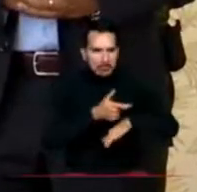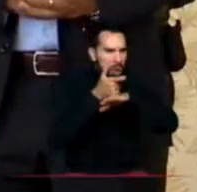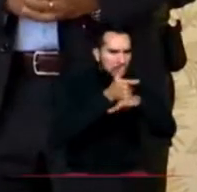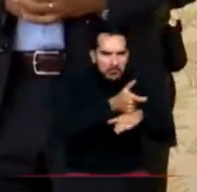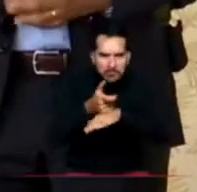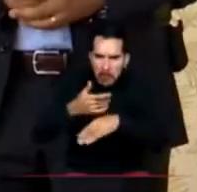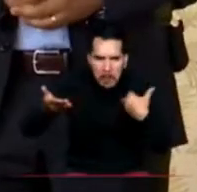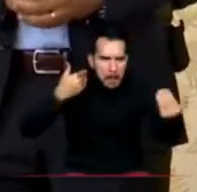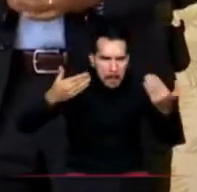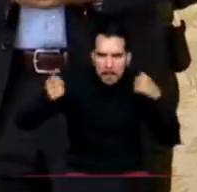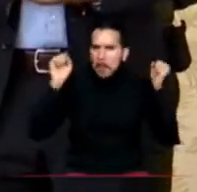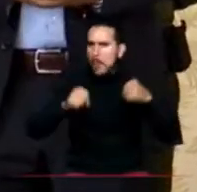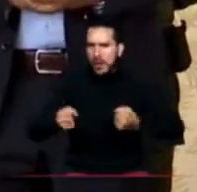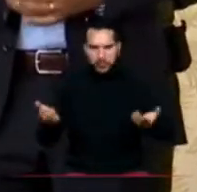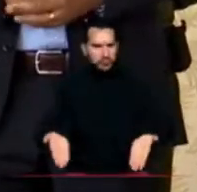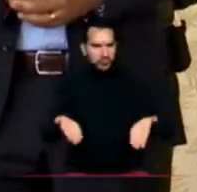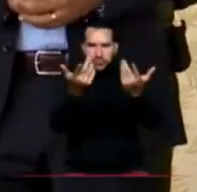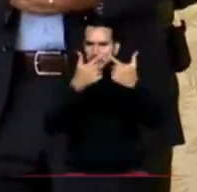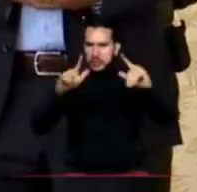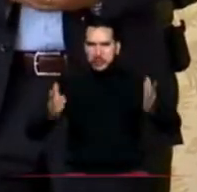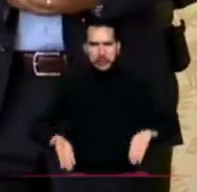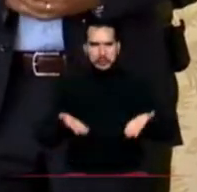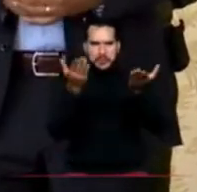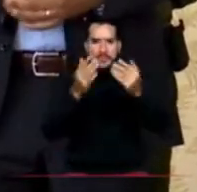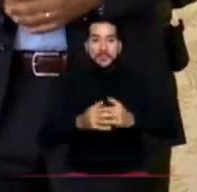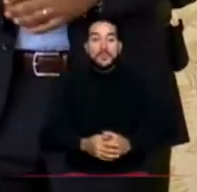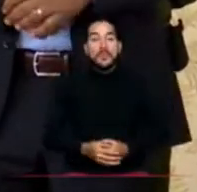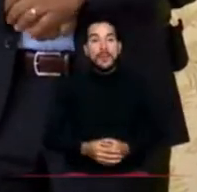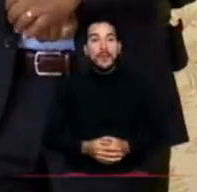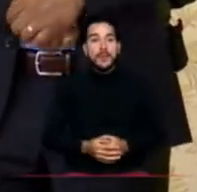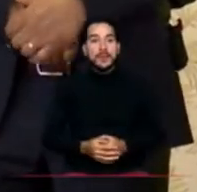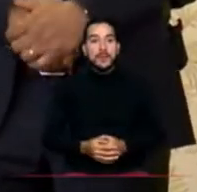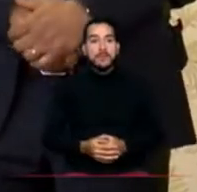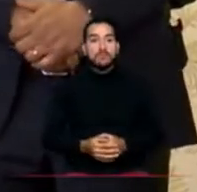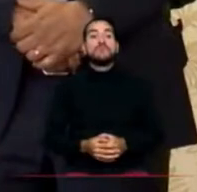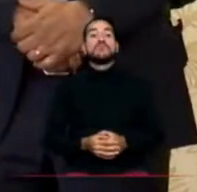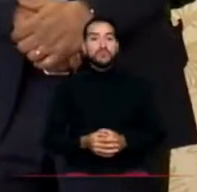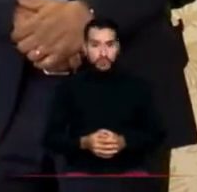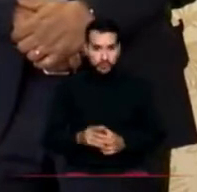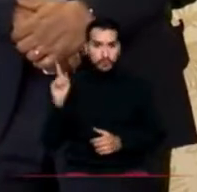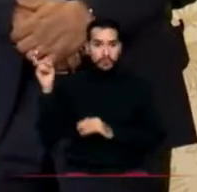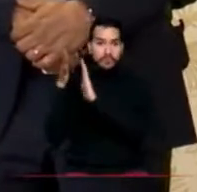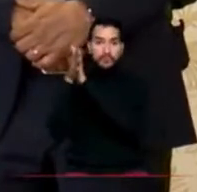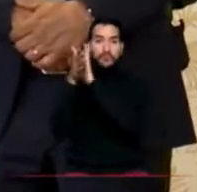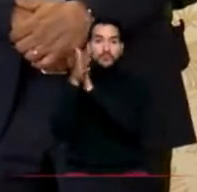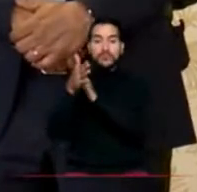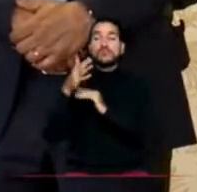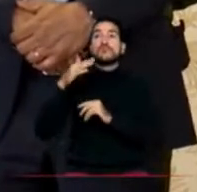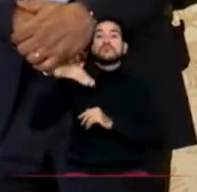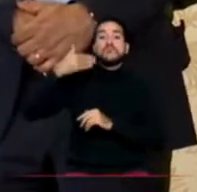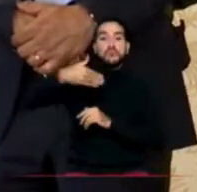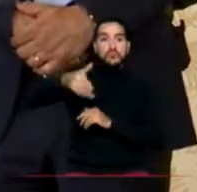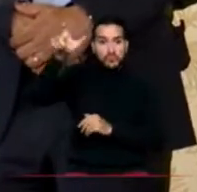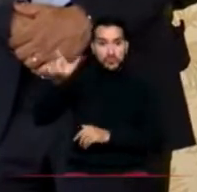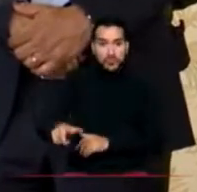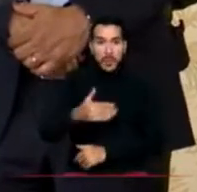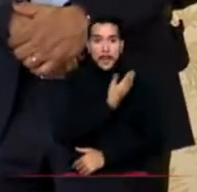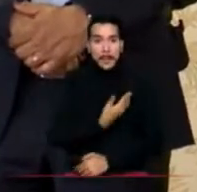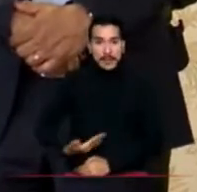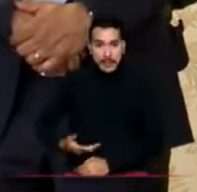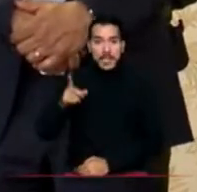En los próximos días que debe expedirse por el presidente de la República